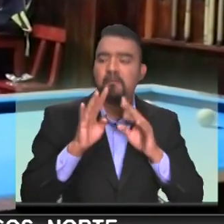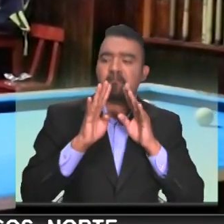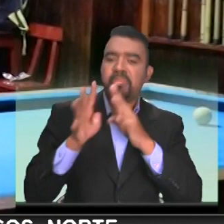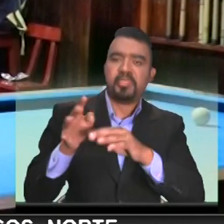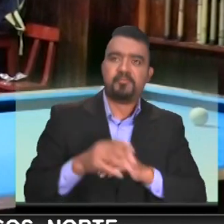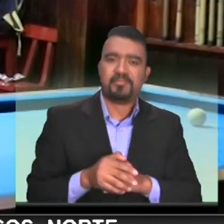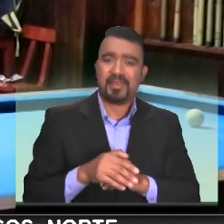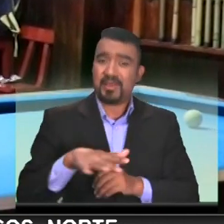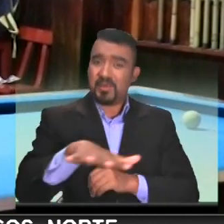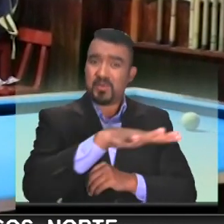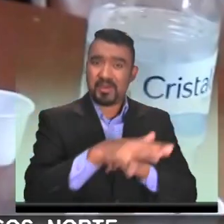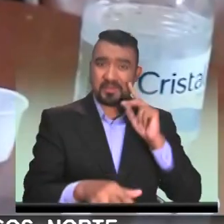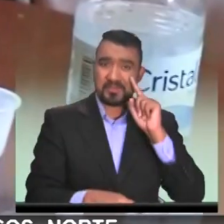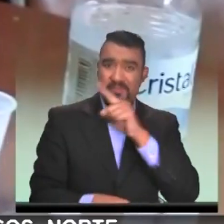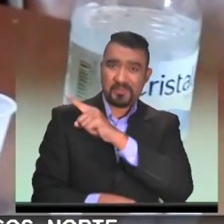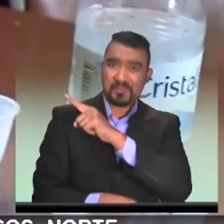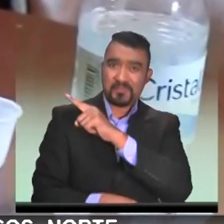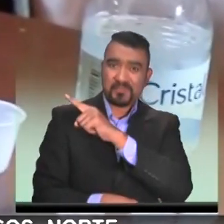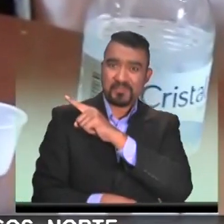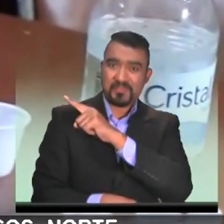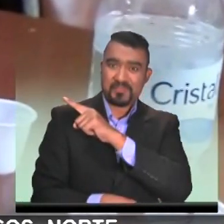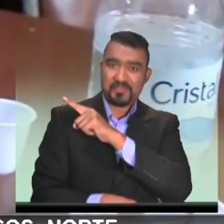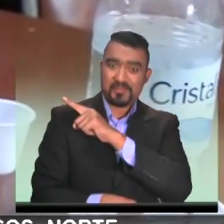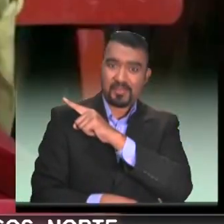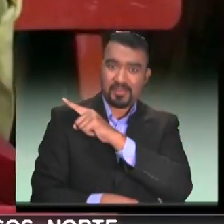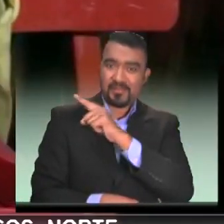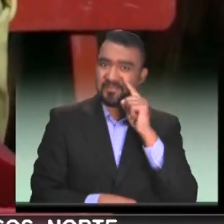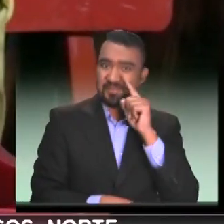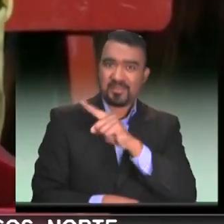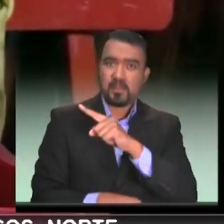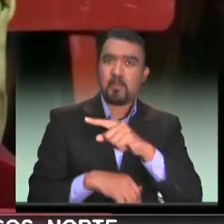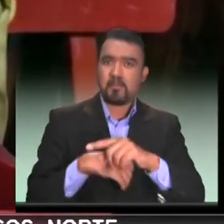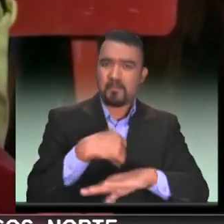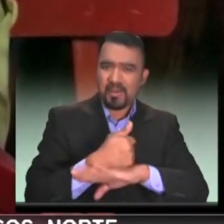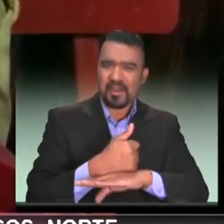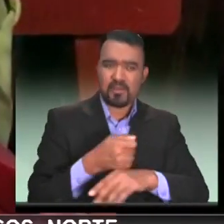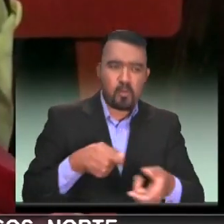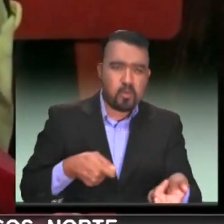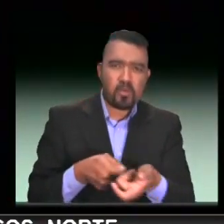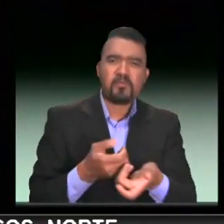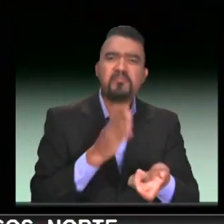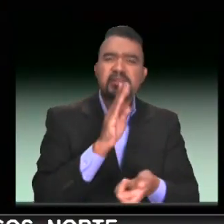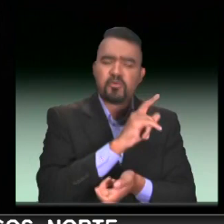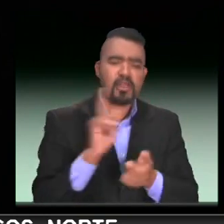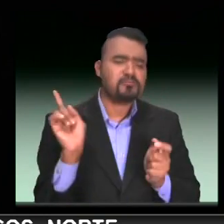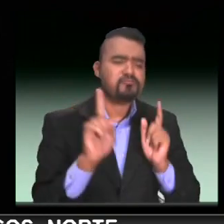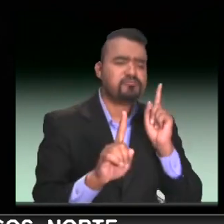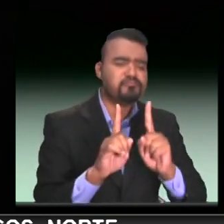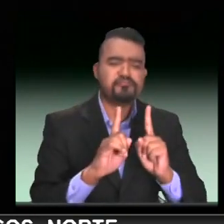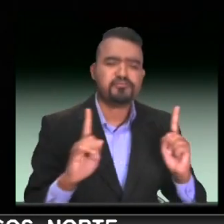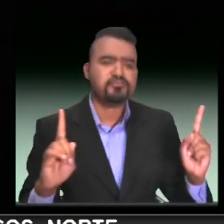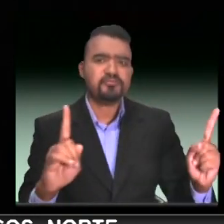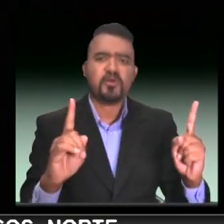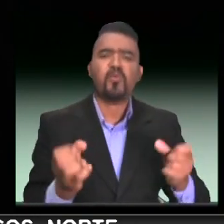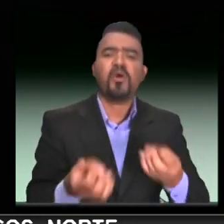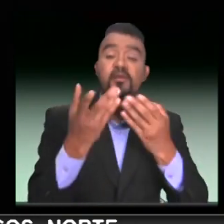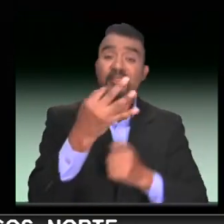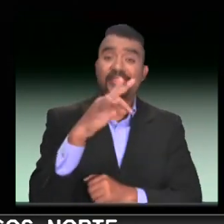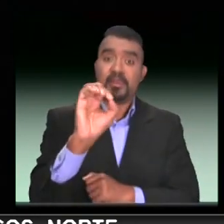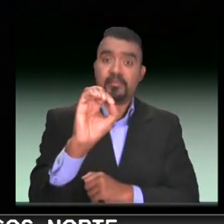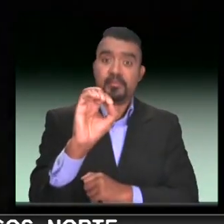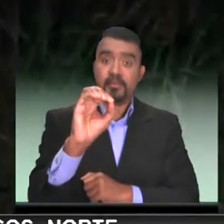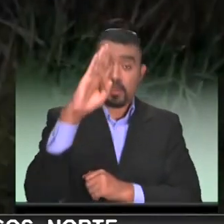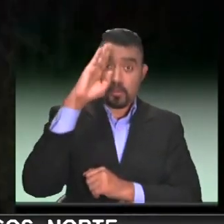en ese establecimiento público al parecer estarían consumiendo licor más de 30 personas al notar la presencia de las autoridades de estas